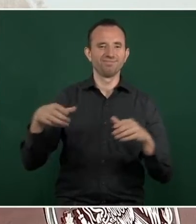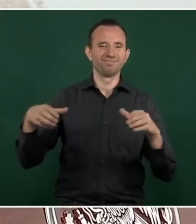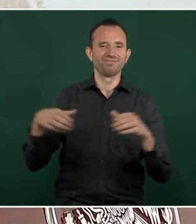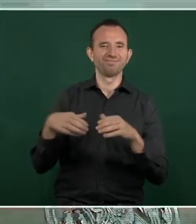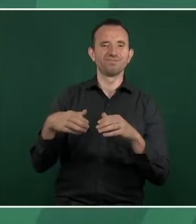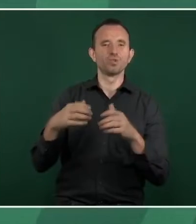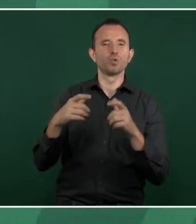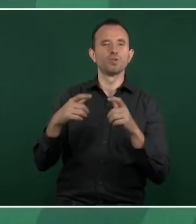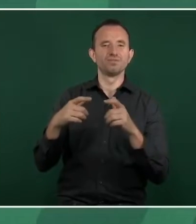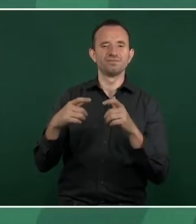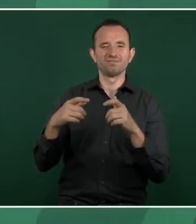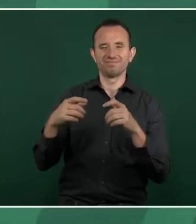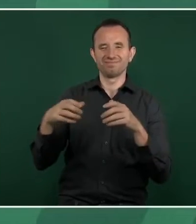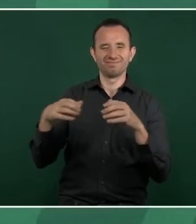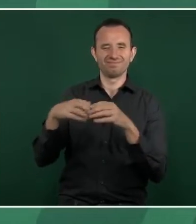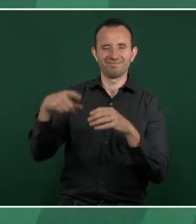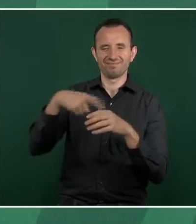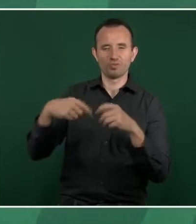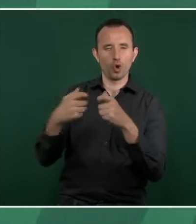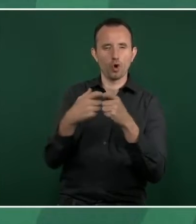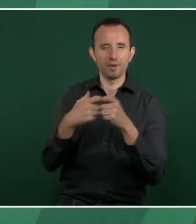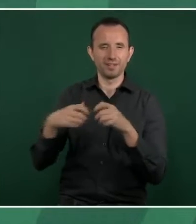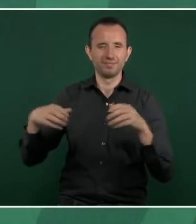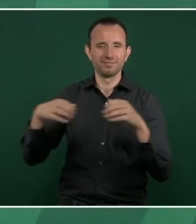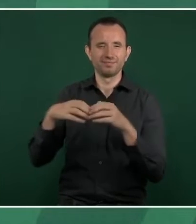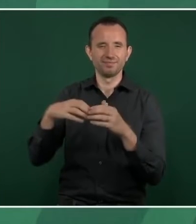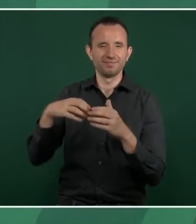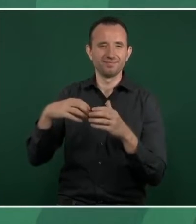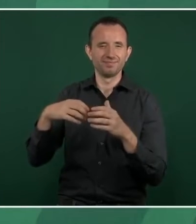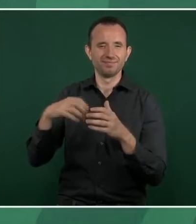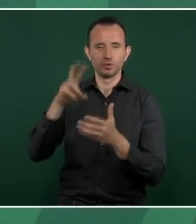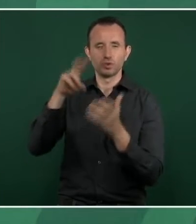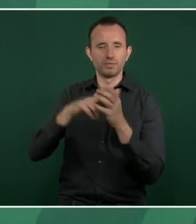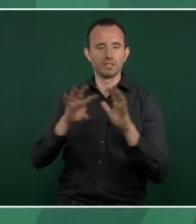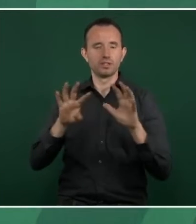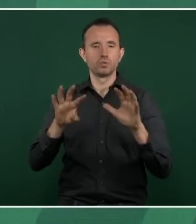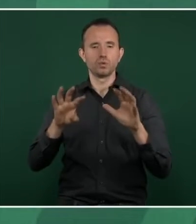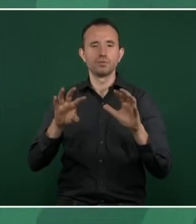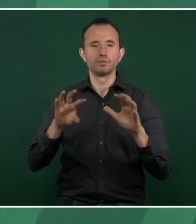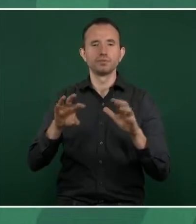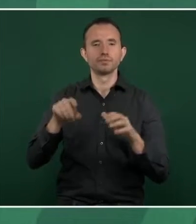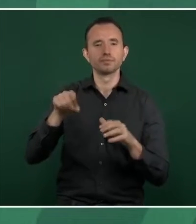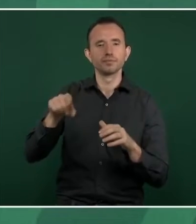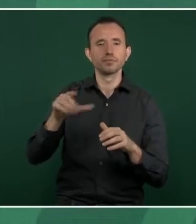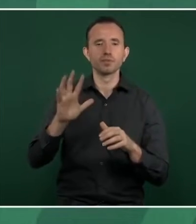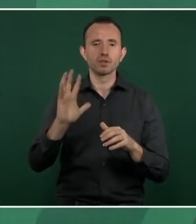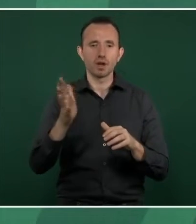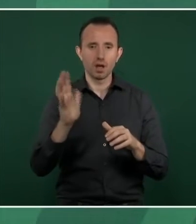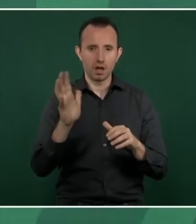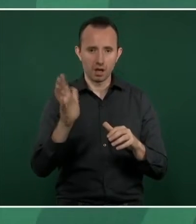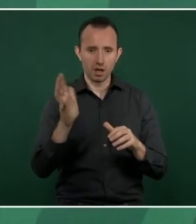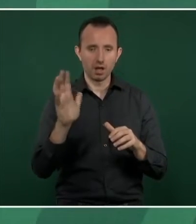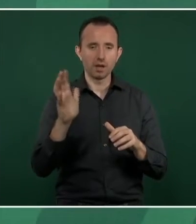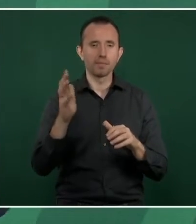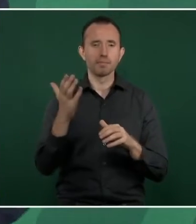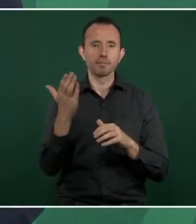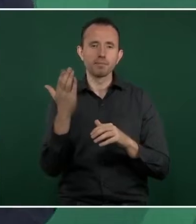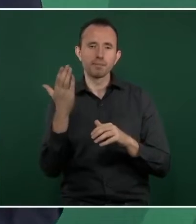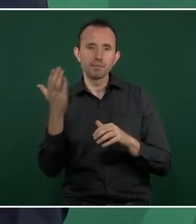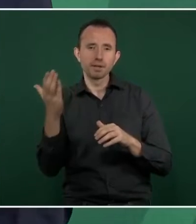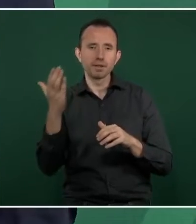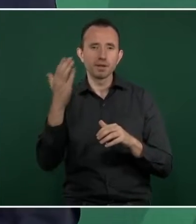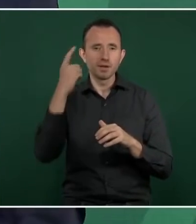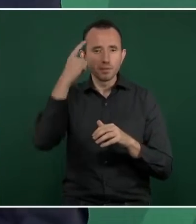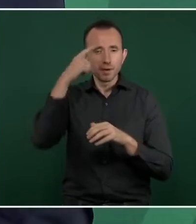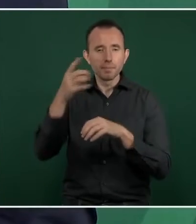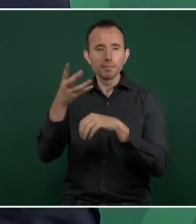2019 y se hizo la solicitud a partir de eso para obtener los permisos